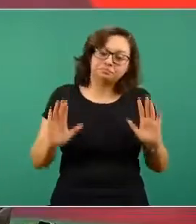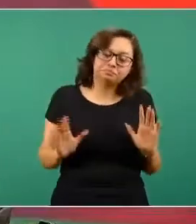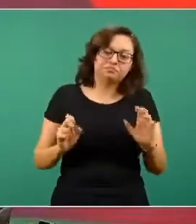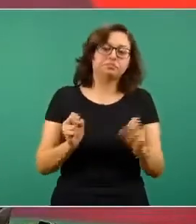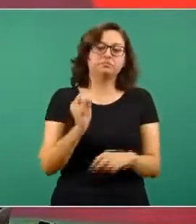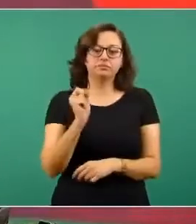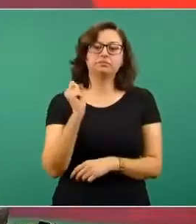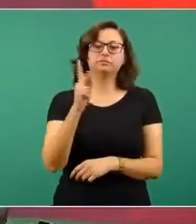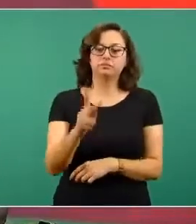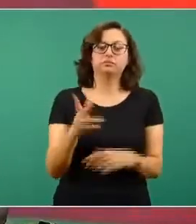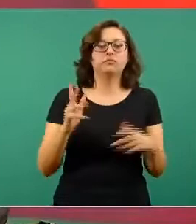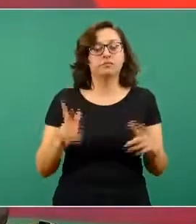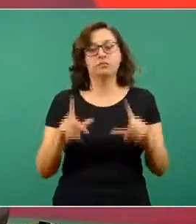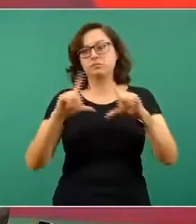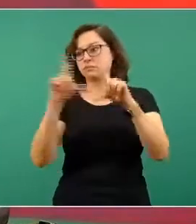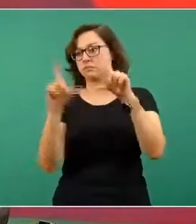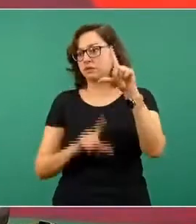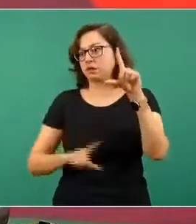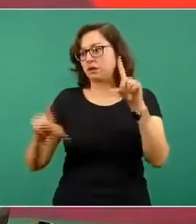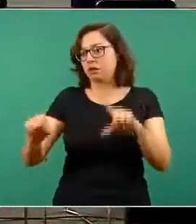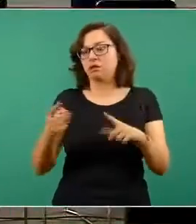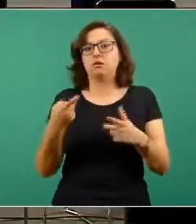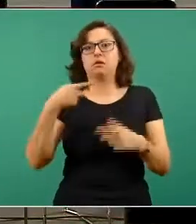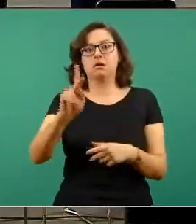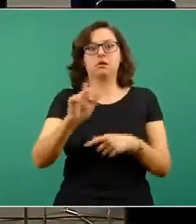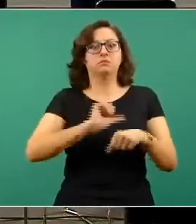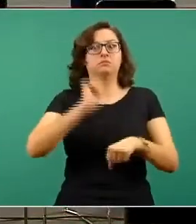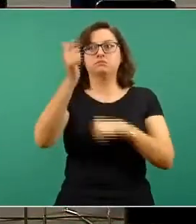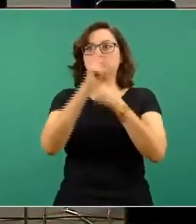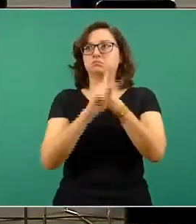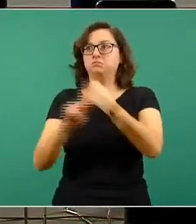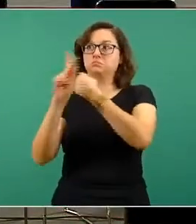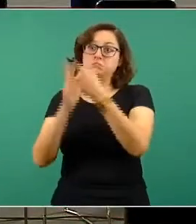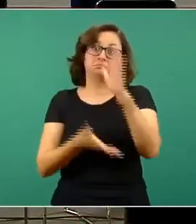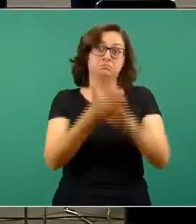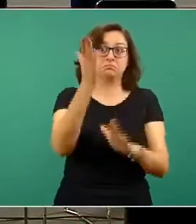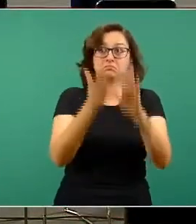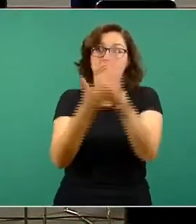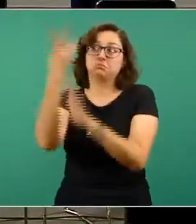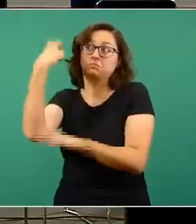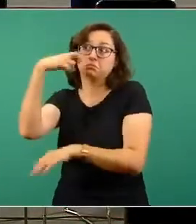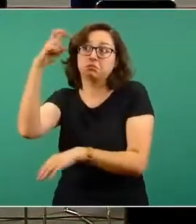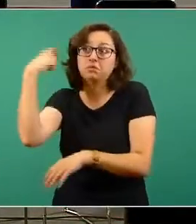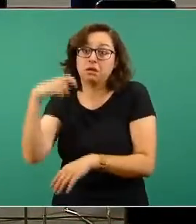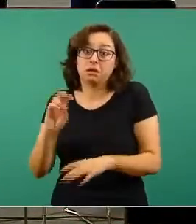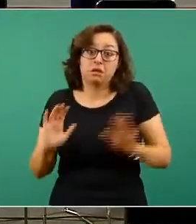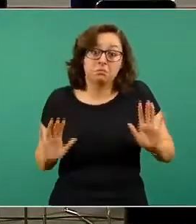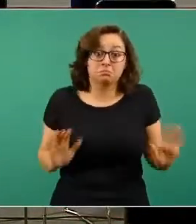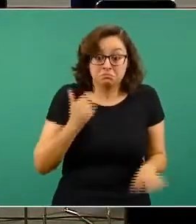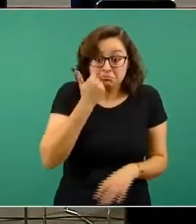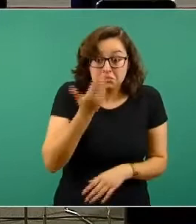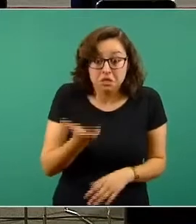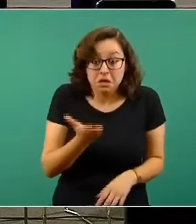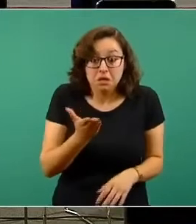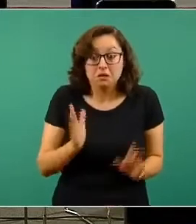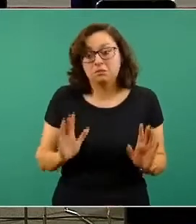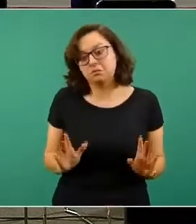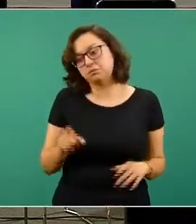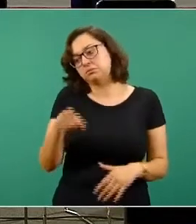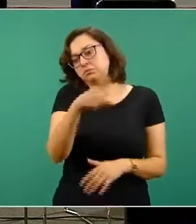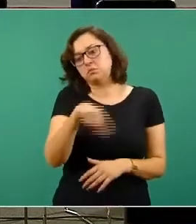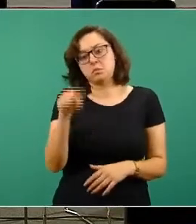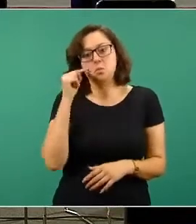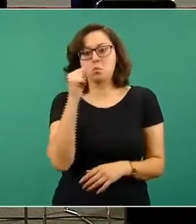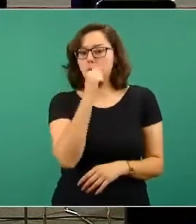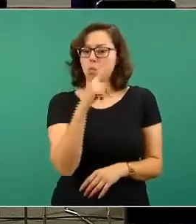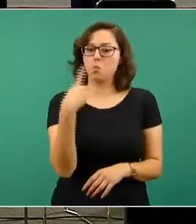mexicano no es necesario, pero si deciden viajar al extranjero, nuevamente es un análisis personal, familiar, de si estoy realizando ese viaje al